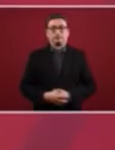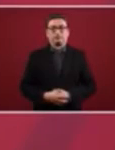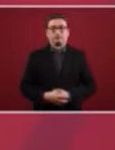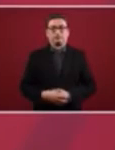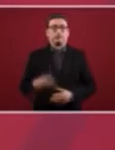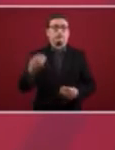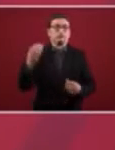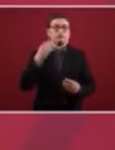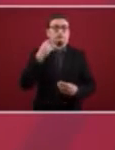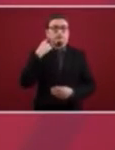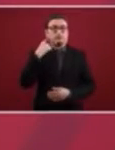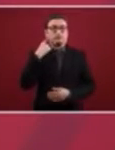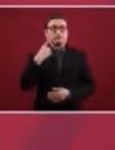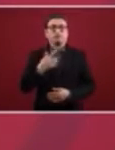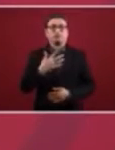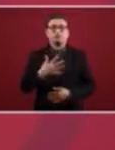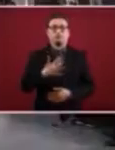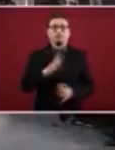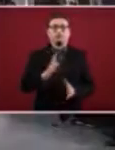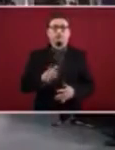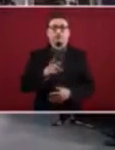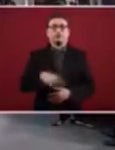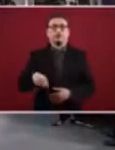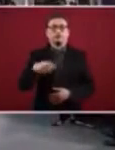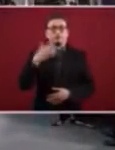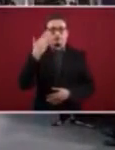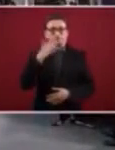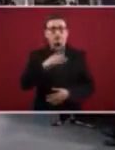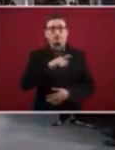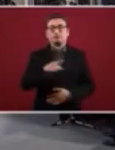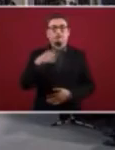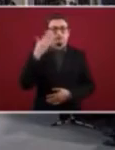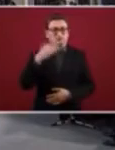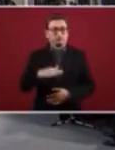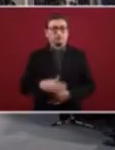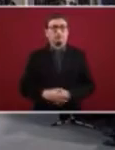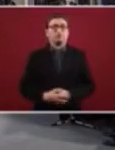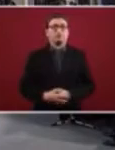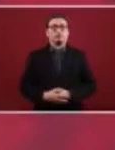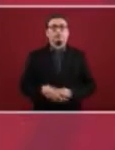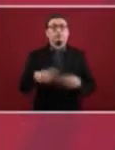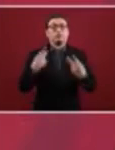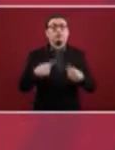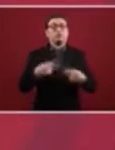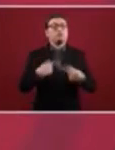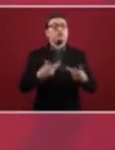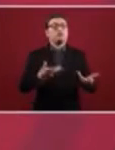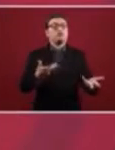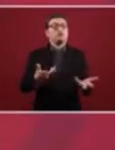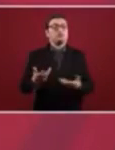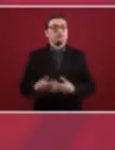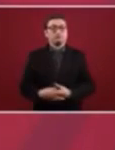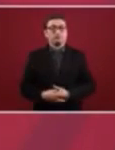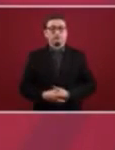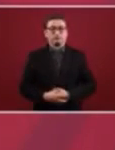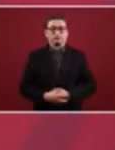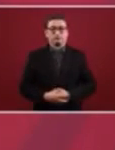Pues los cinco, a ver que sepan, la gente se hicieron algo.